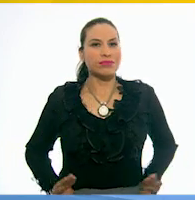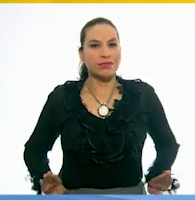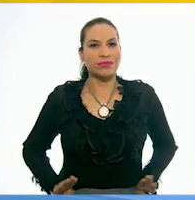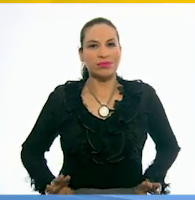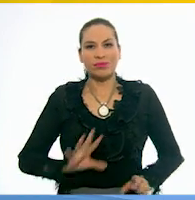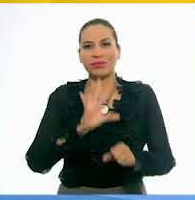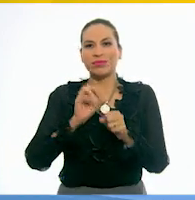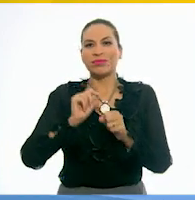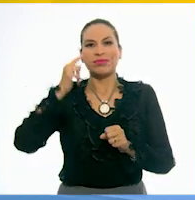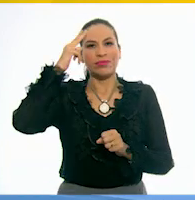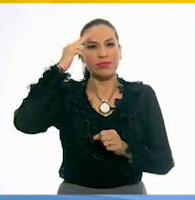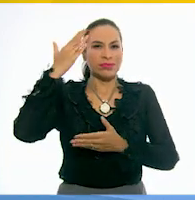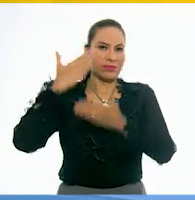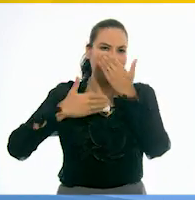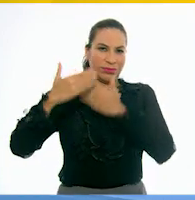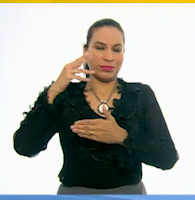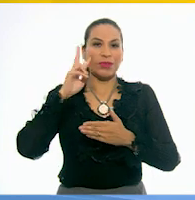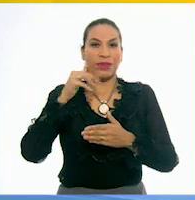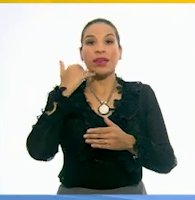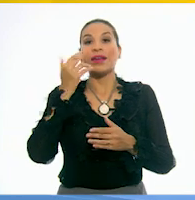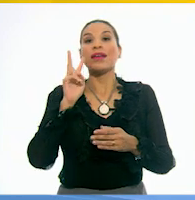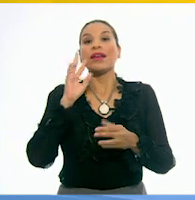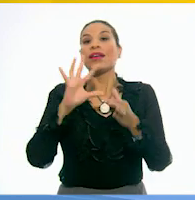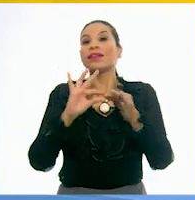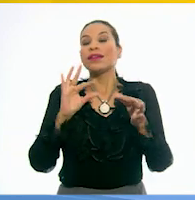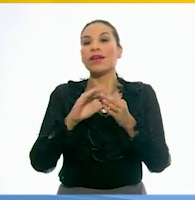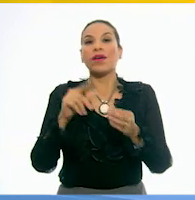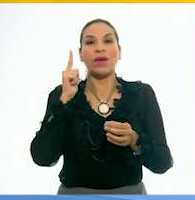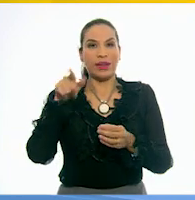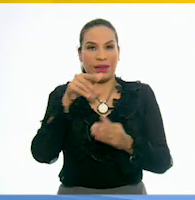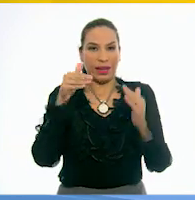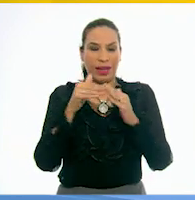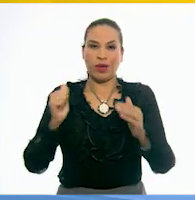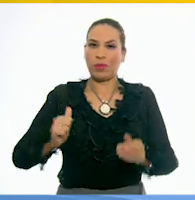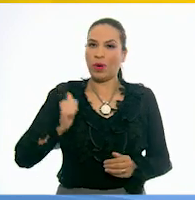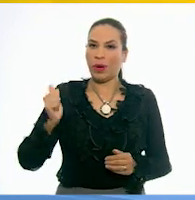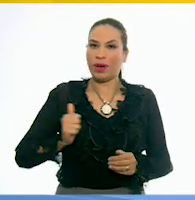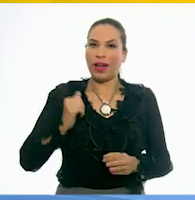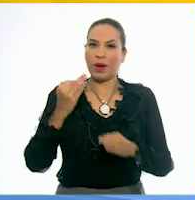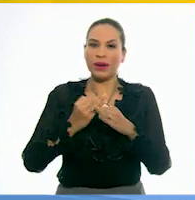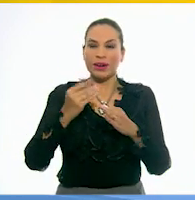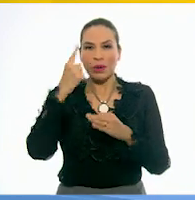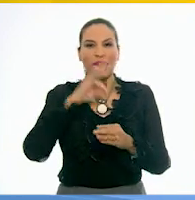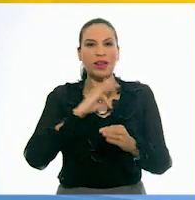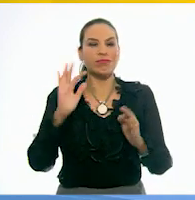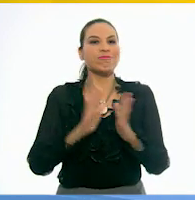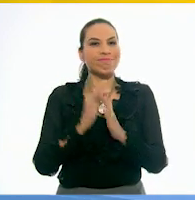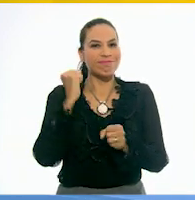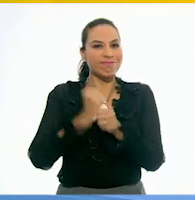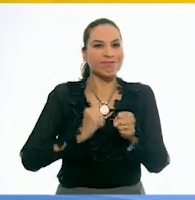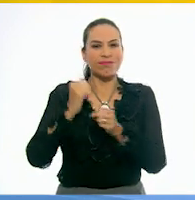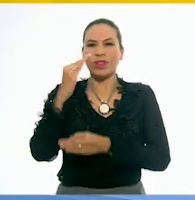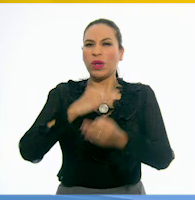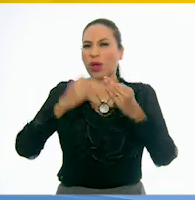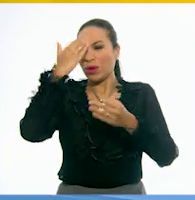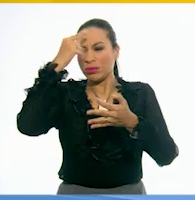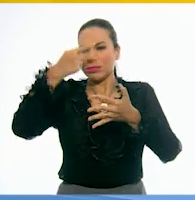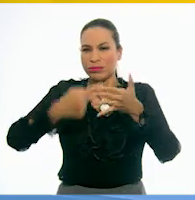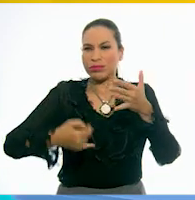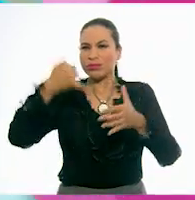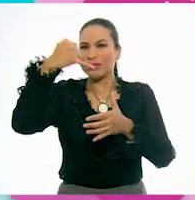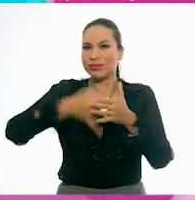generales del porfiriato. Les invitamos a verla y esperemos a que en casa aprovechen esta ocasión para practicar todo lo que conocen sobre este